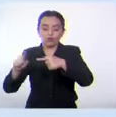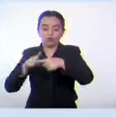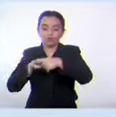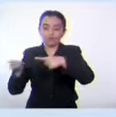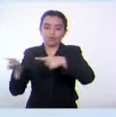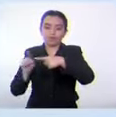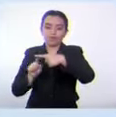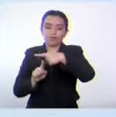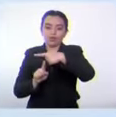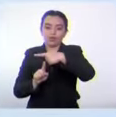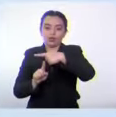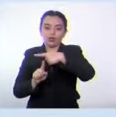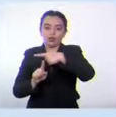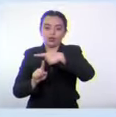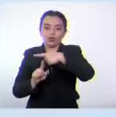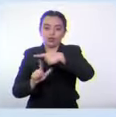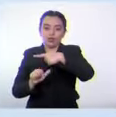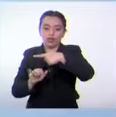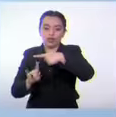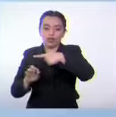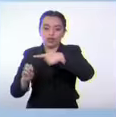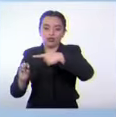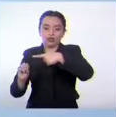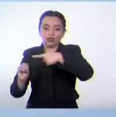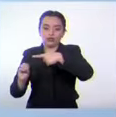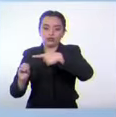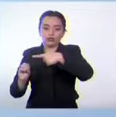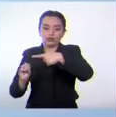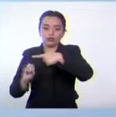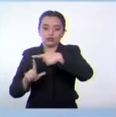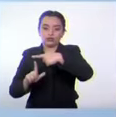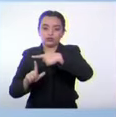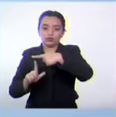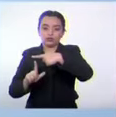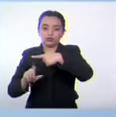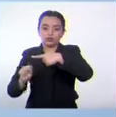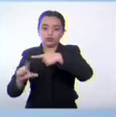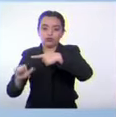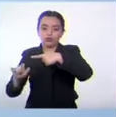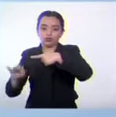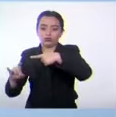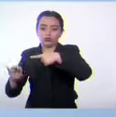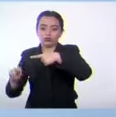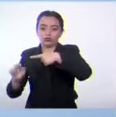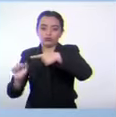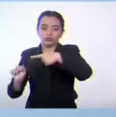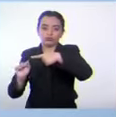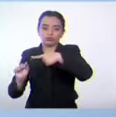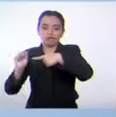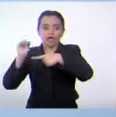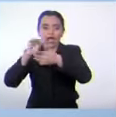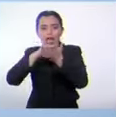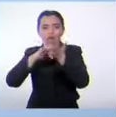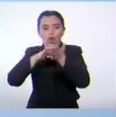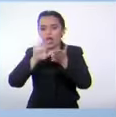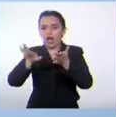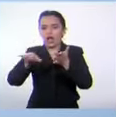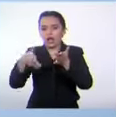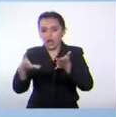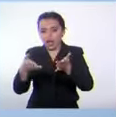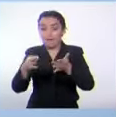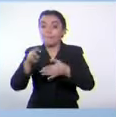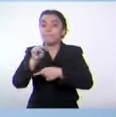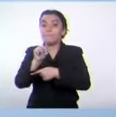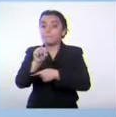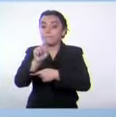de solución. ¿Qué necesitamos calcular? Los miligramos. Entonces los despejamos y